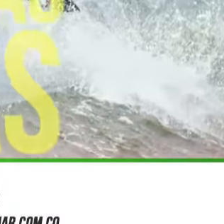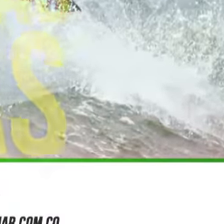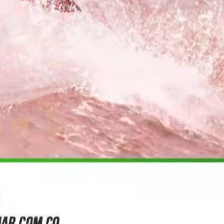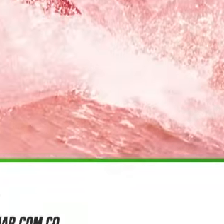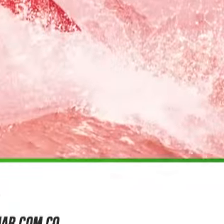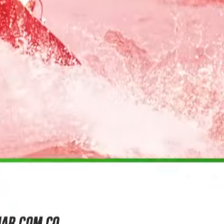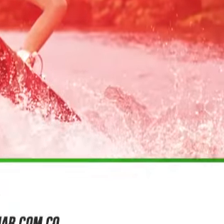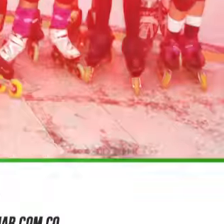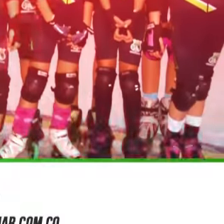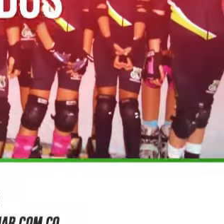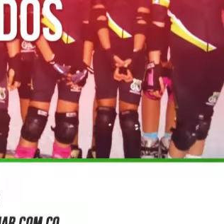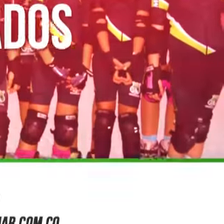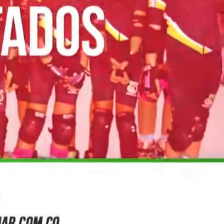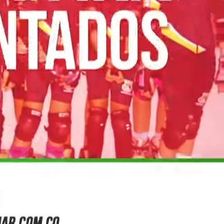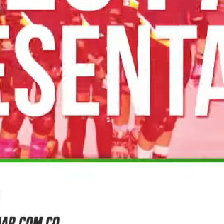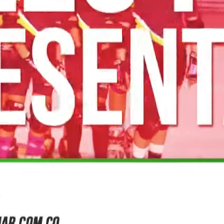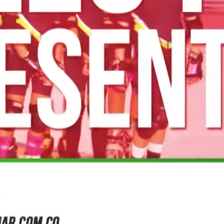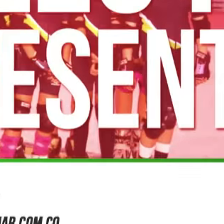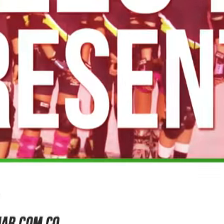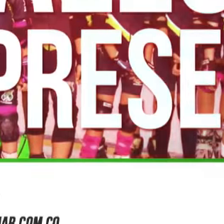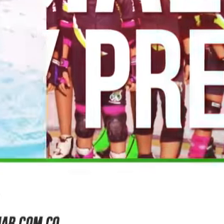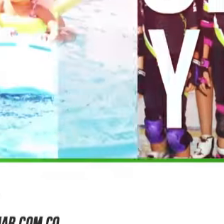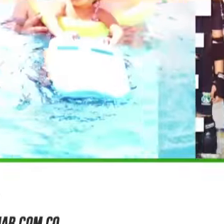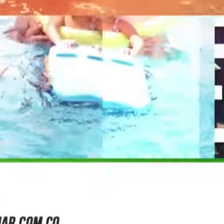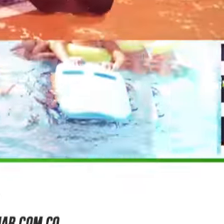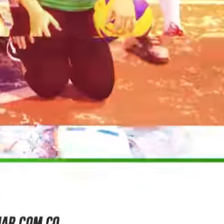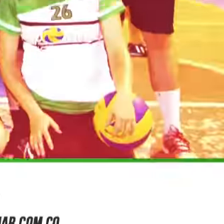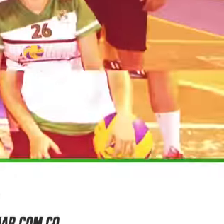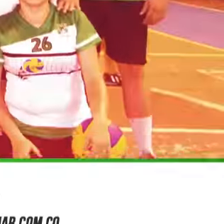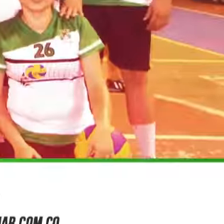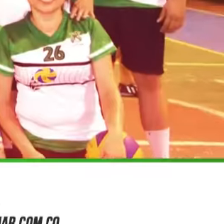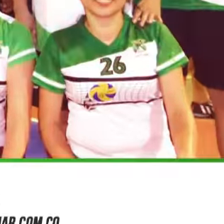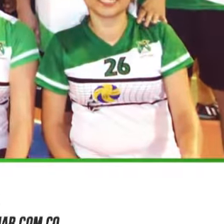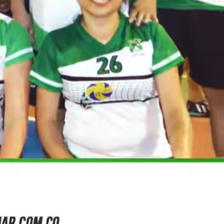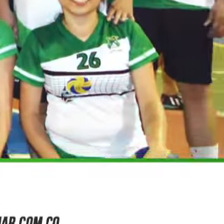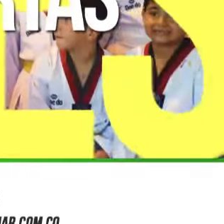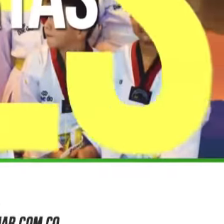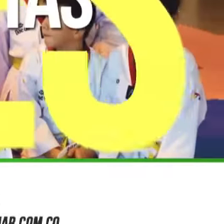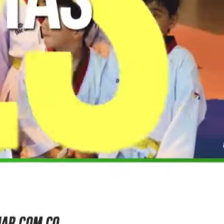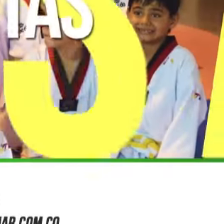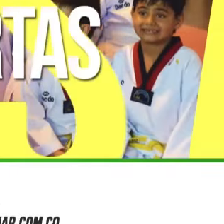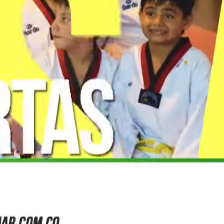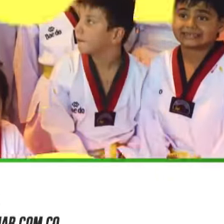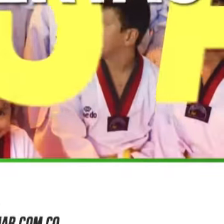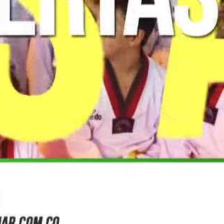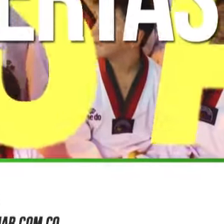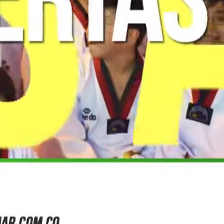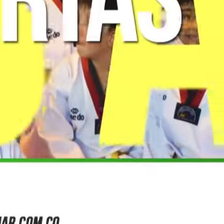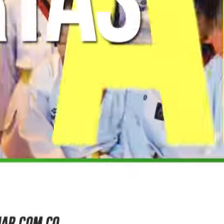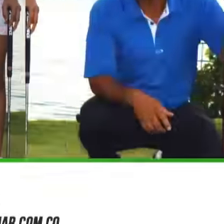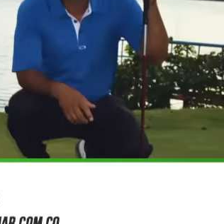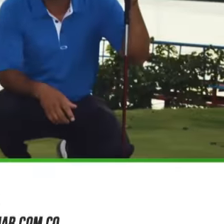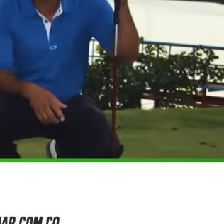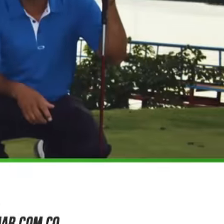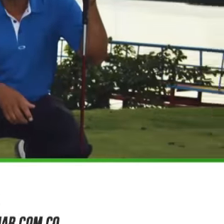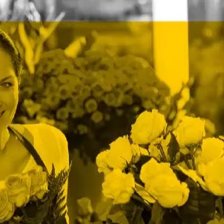e internacionales. Son 12 disciplinas deportivas. Precios especiales para afiliados. Canje y presentados. Inscripciones abiertas.